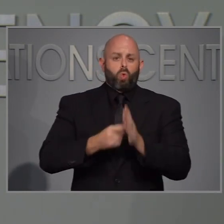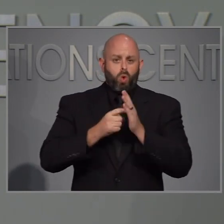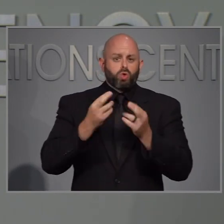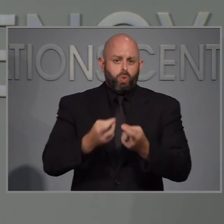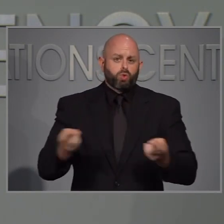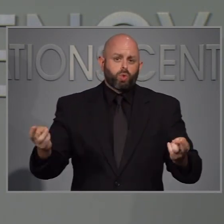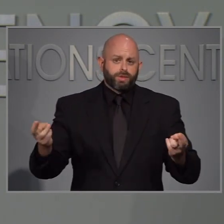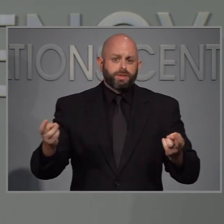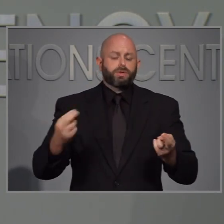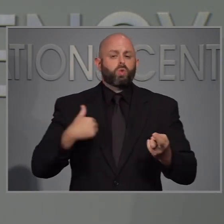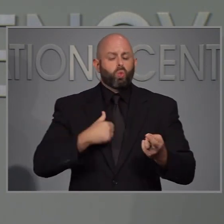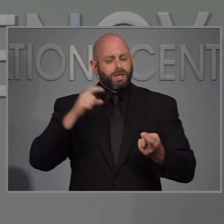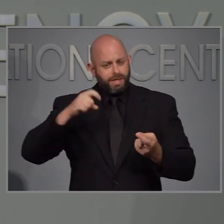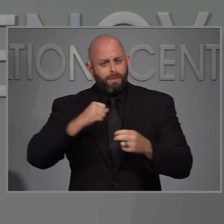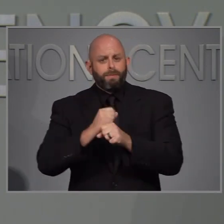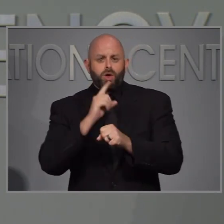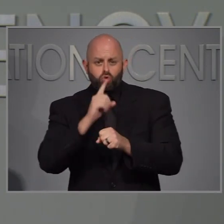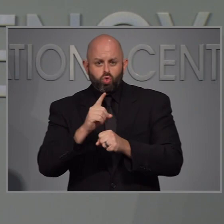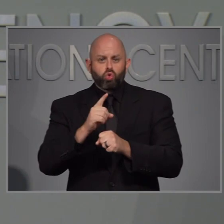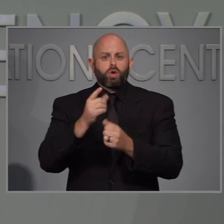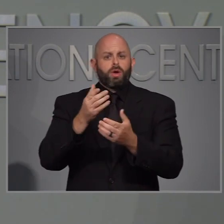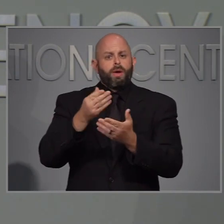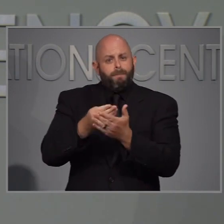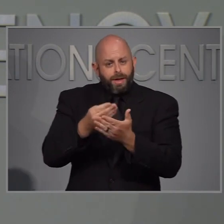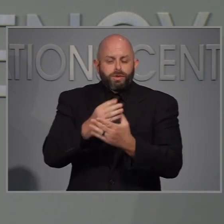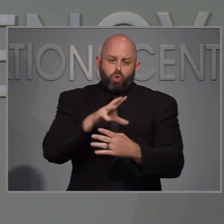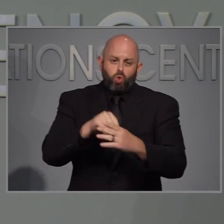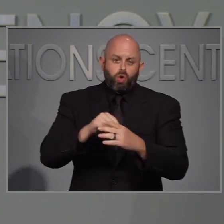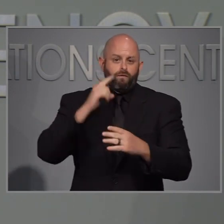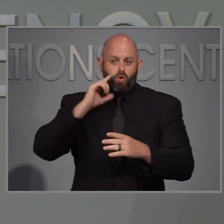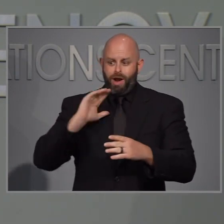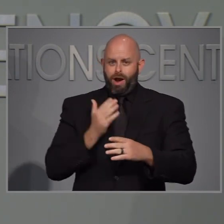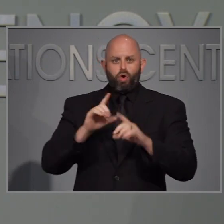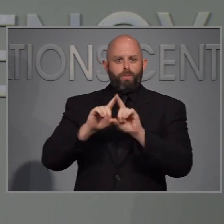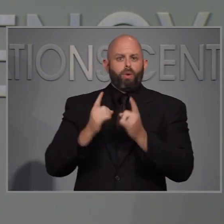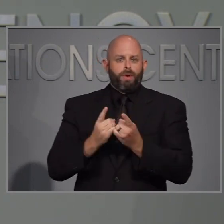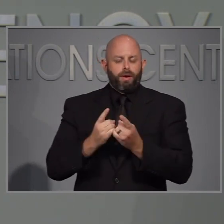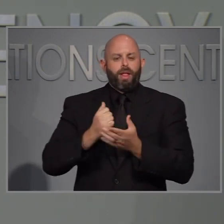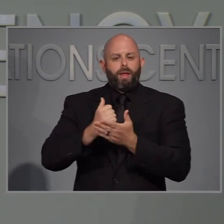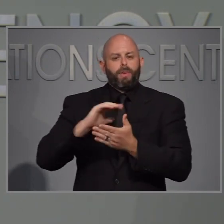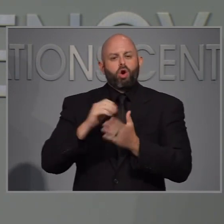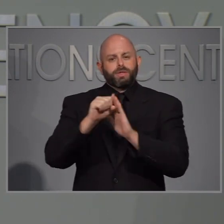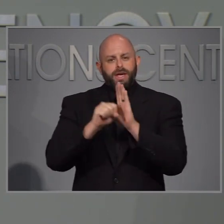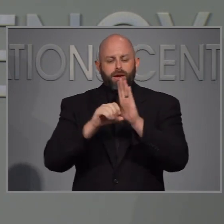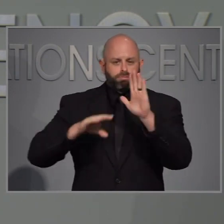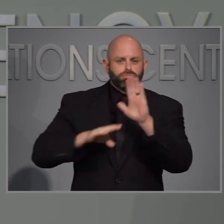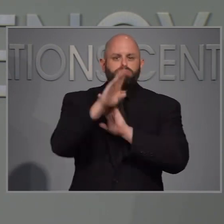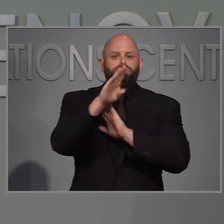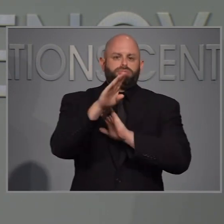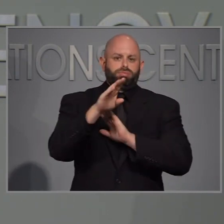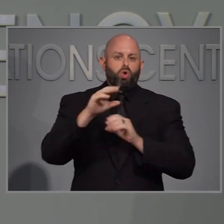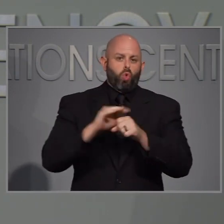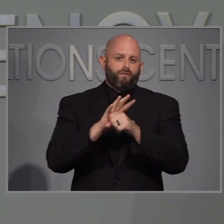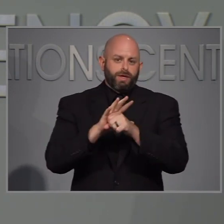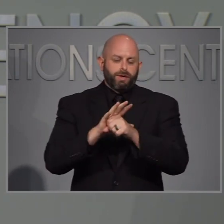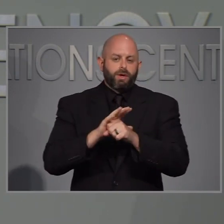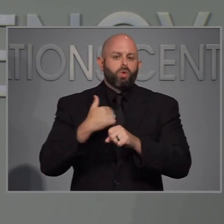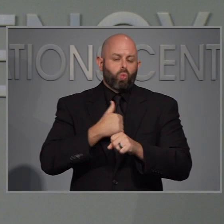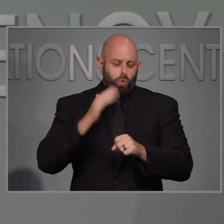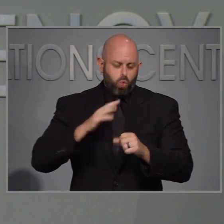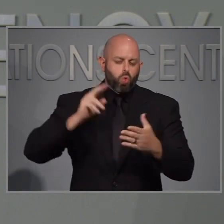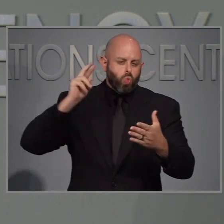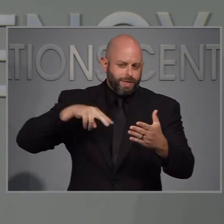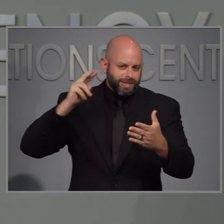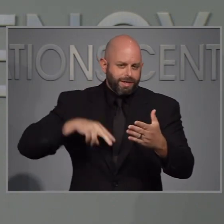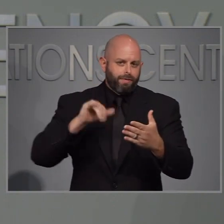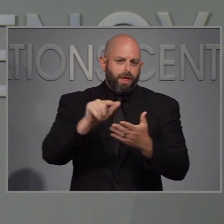para hacer este trabajo y que se incluyan también recursos para nuestro departamento para poder responder a esta batalla de COVID-19.